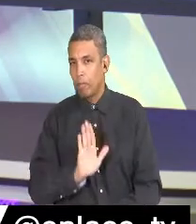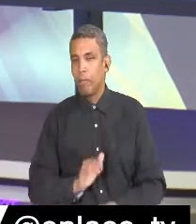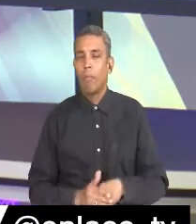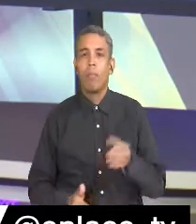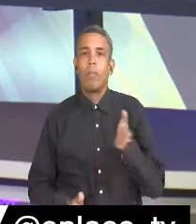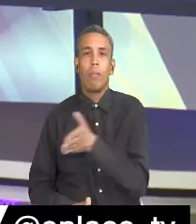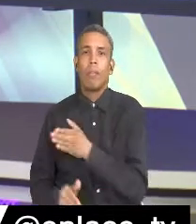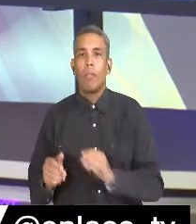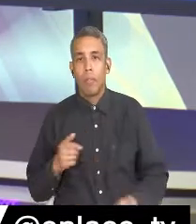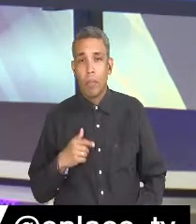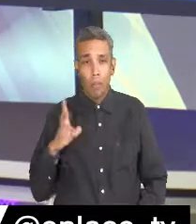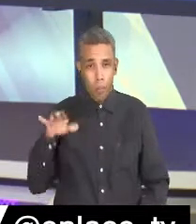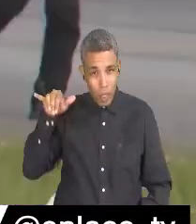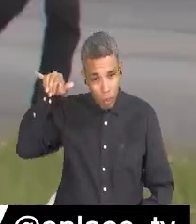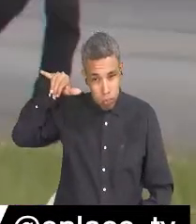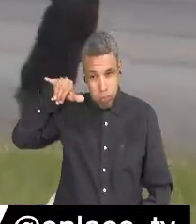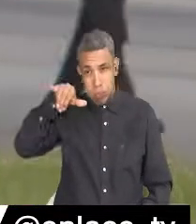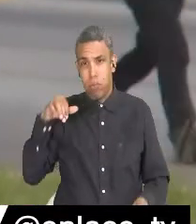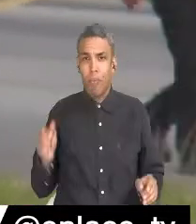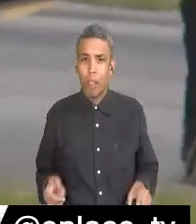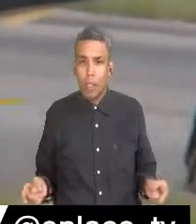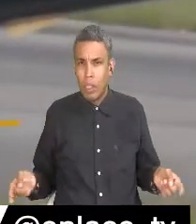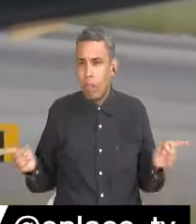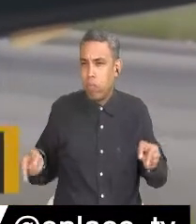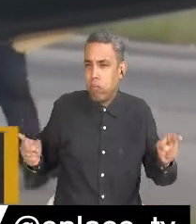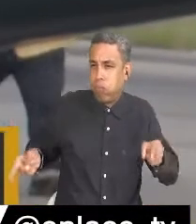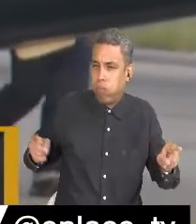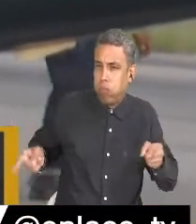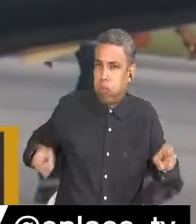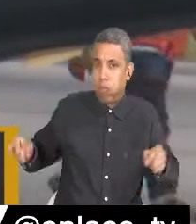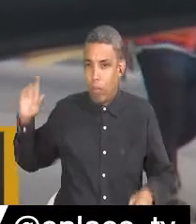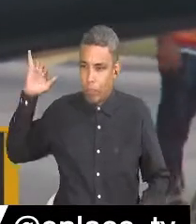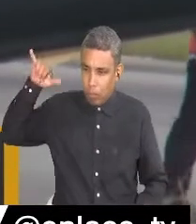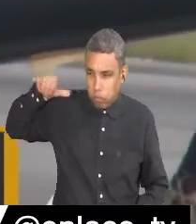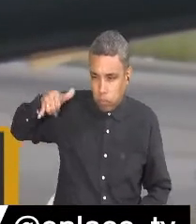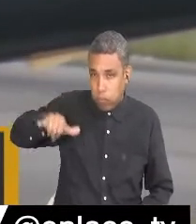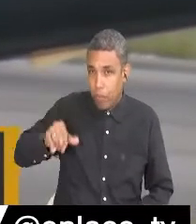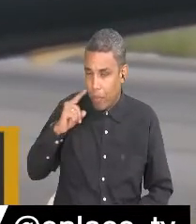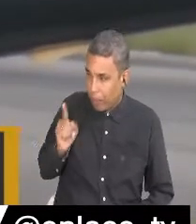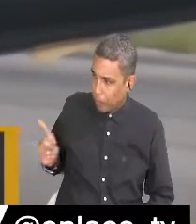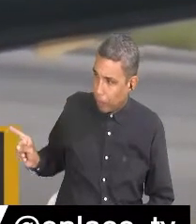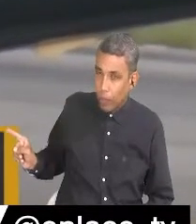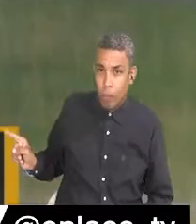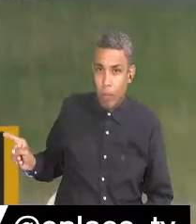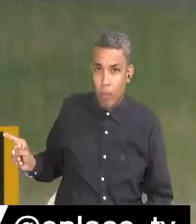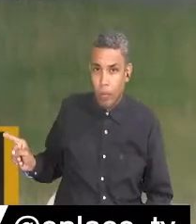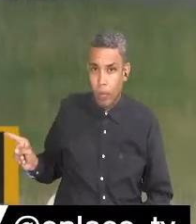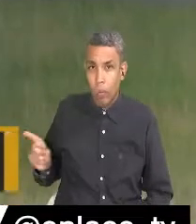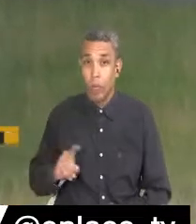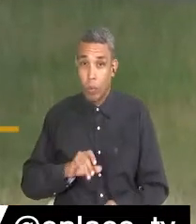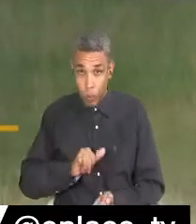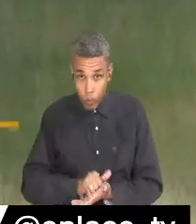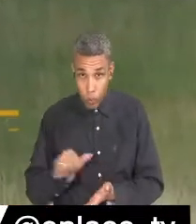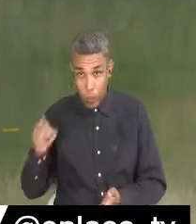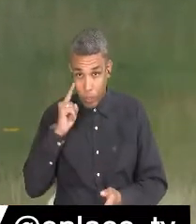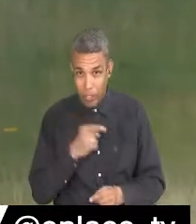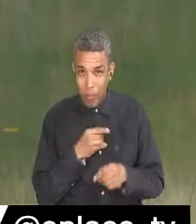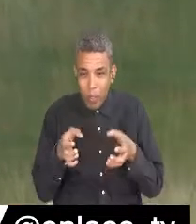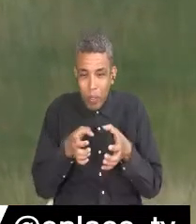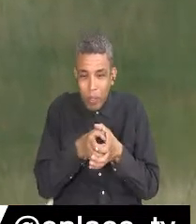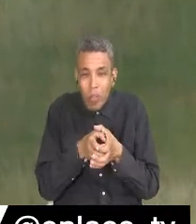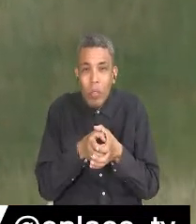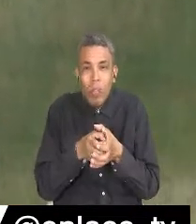en el aeropuerto Yariguíes. Esa avioneta de placas HK1771G del Instituto Geográfico Agustín